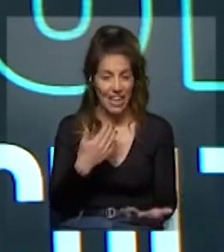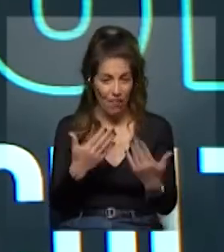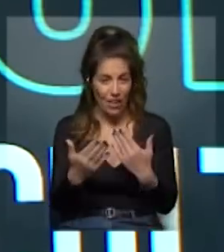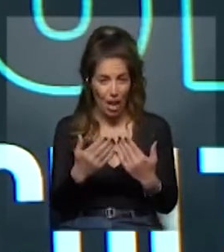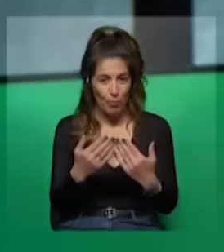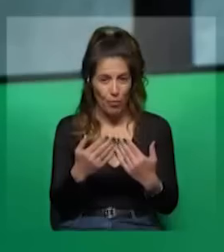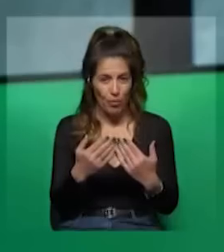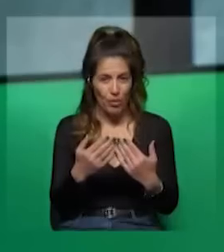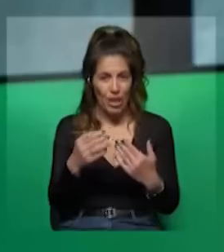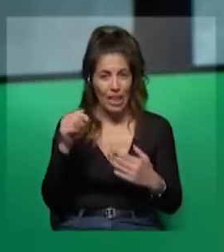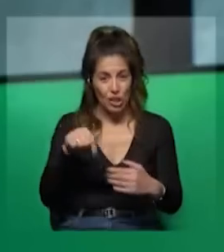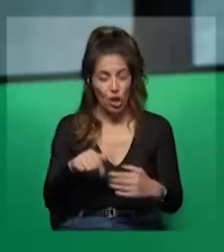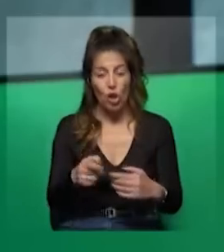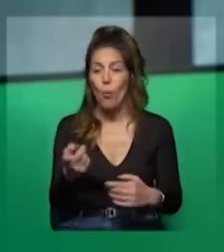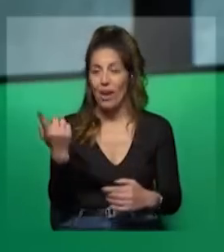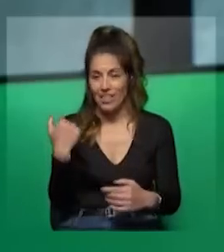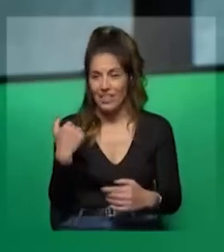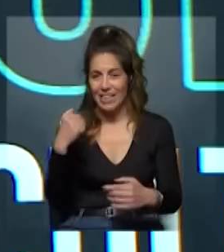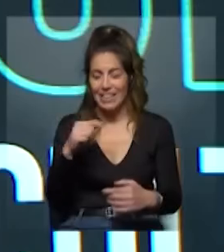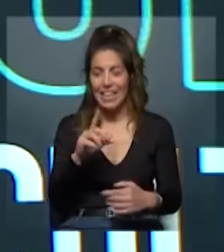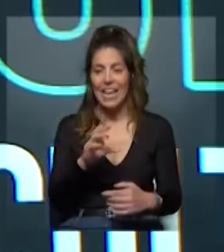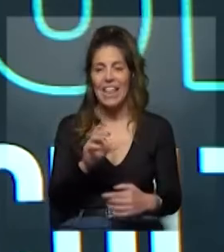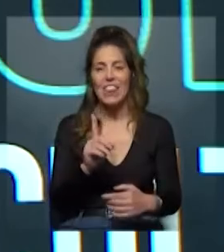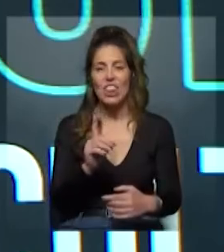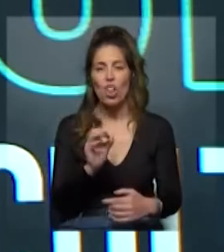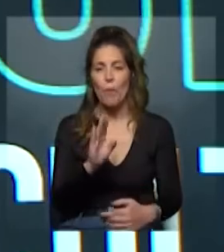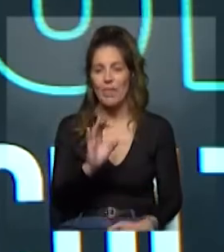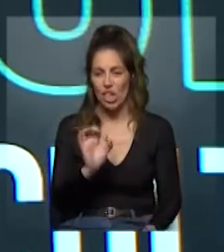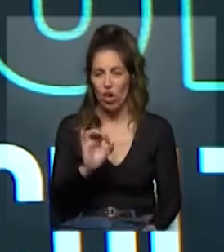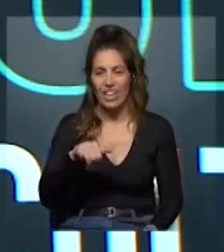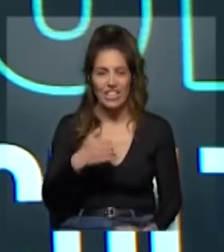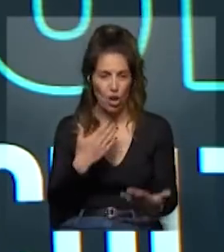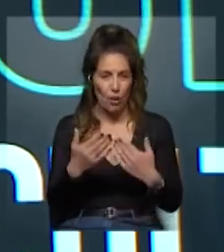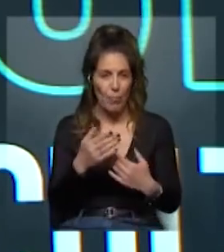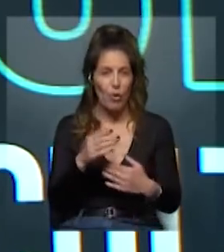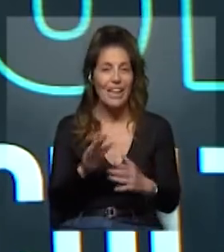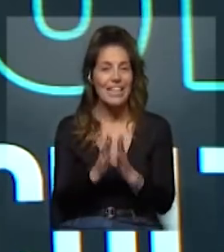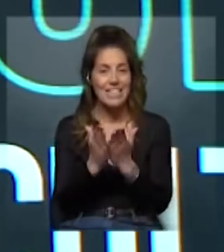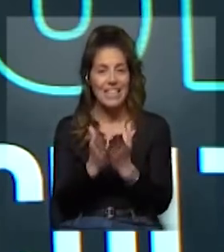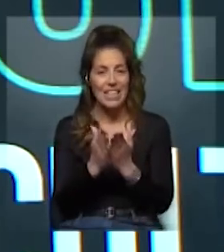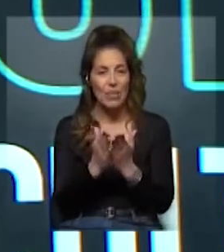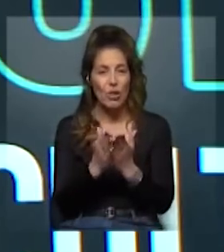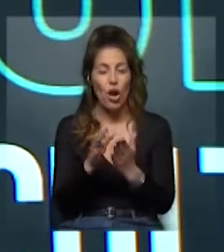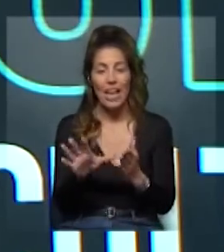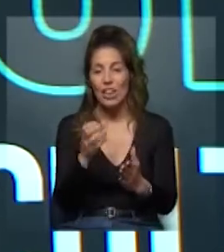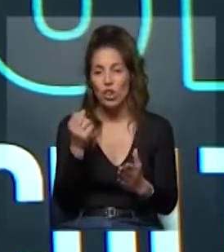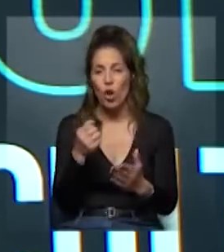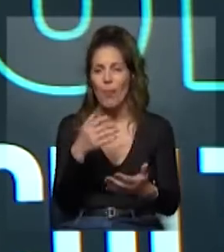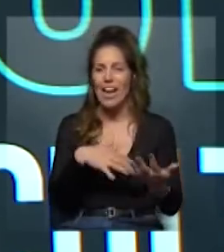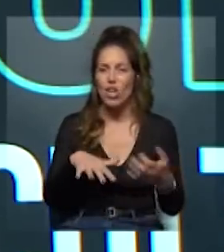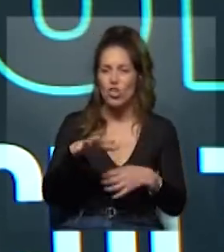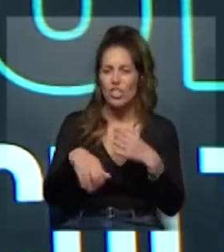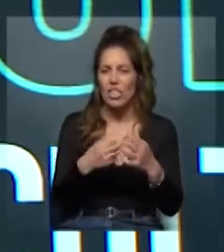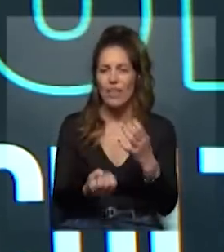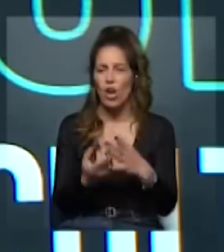ayer de Carlos de pico que también es el libro del que ya hablamos en este espacio en ese libro Carlos de pico toma sus especiales de la Puga de colección y los entrevera y hace